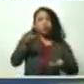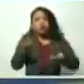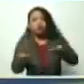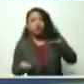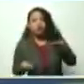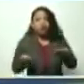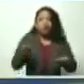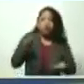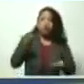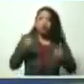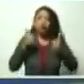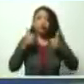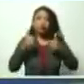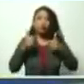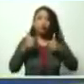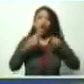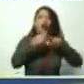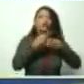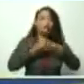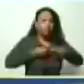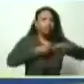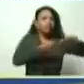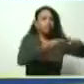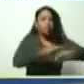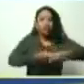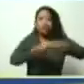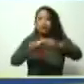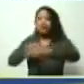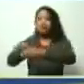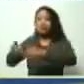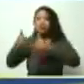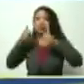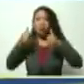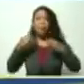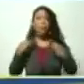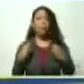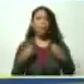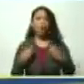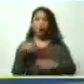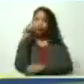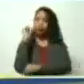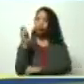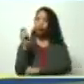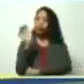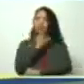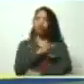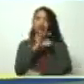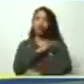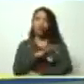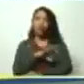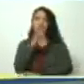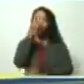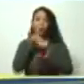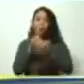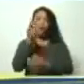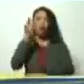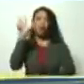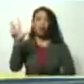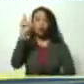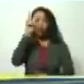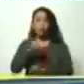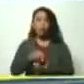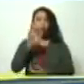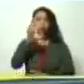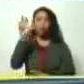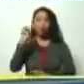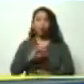y con distribución de la riqueza para la inversión social 2023-2030.